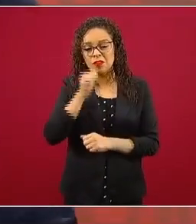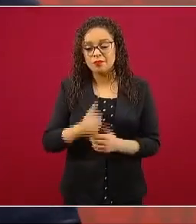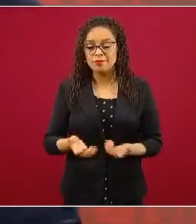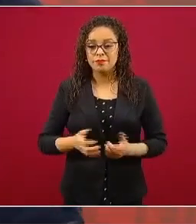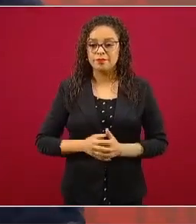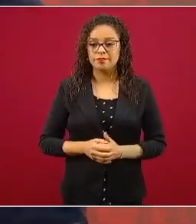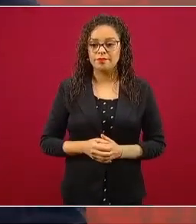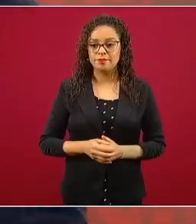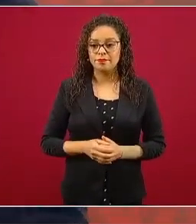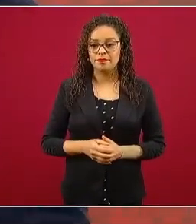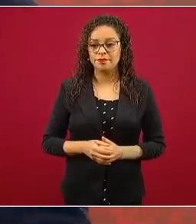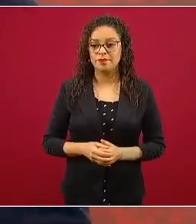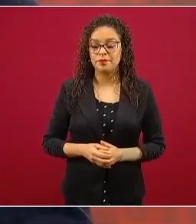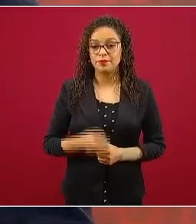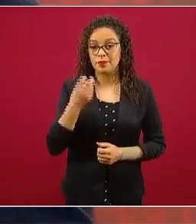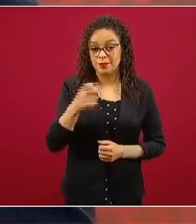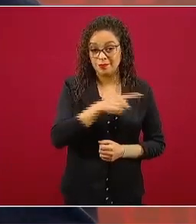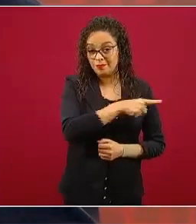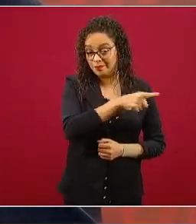Entonces, ese tema